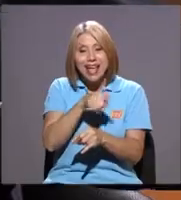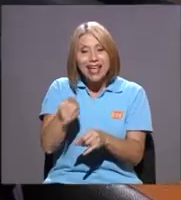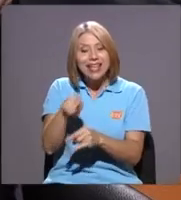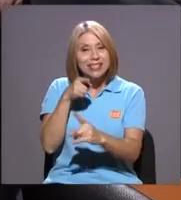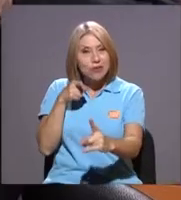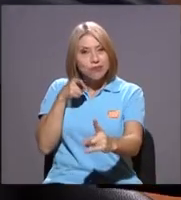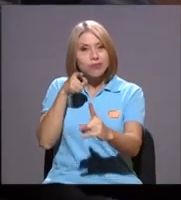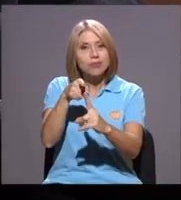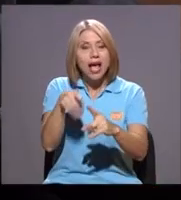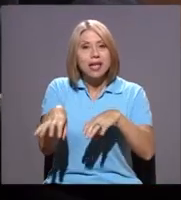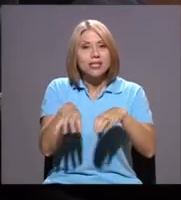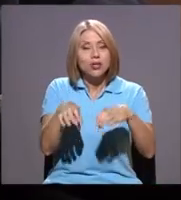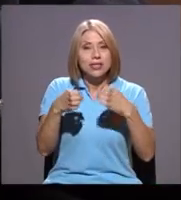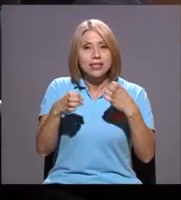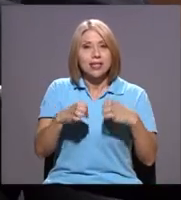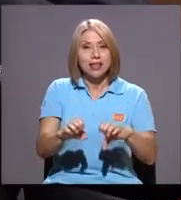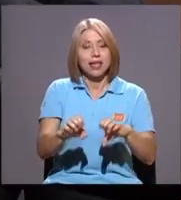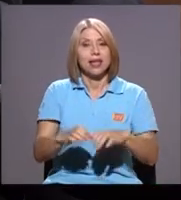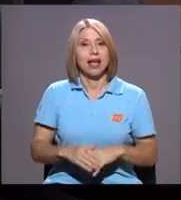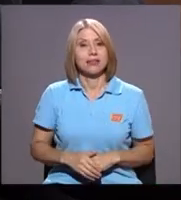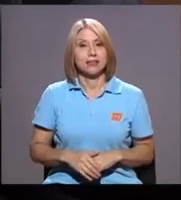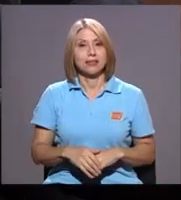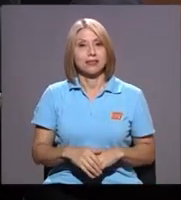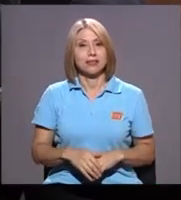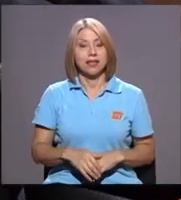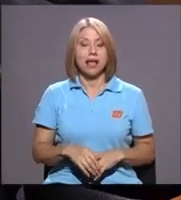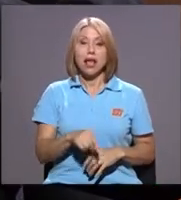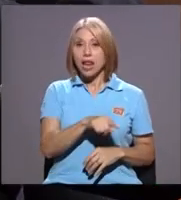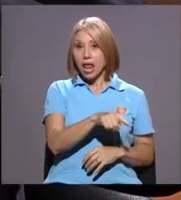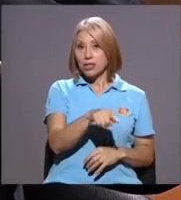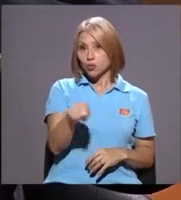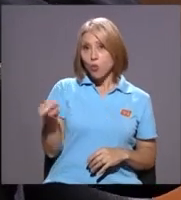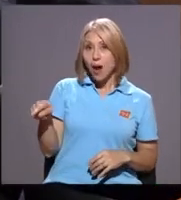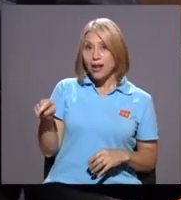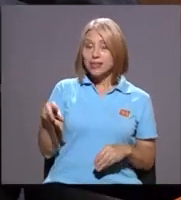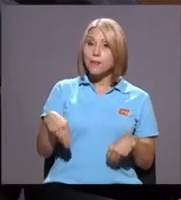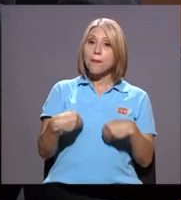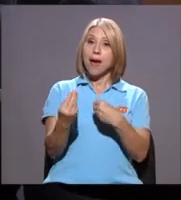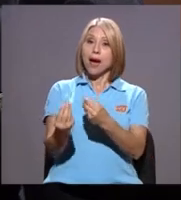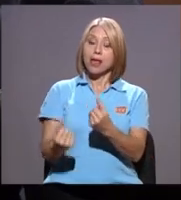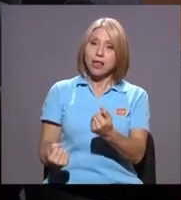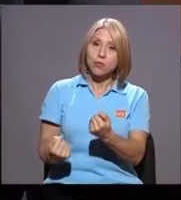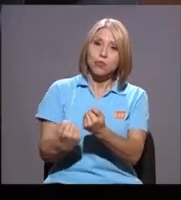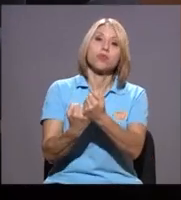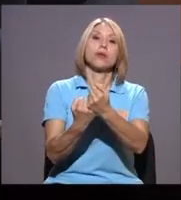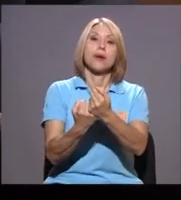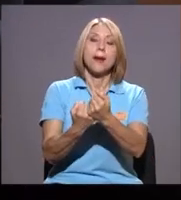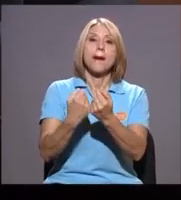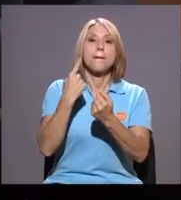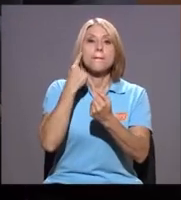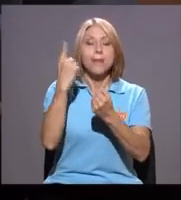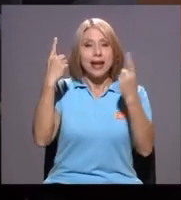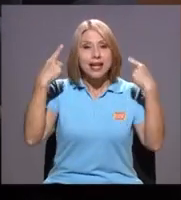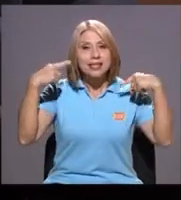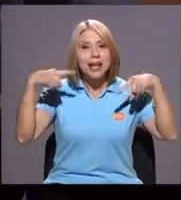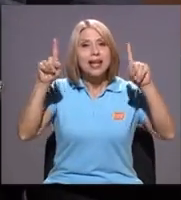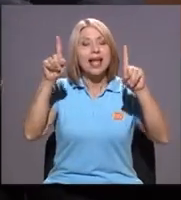estratégicas, las cuales van a generar un apoyo, un soporte para que se alcancen